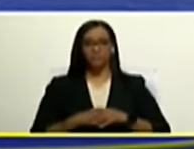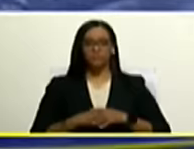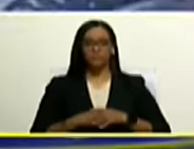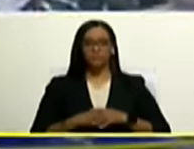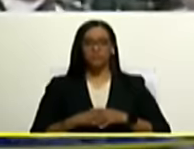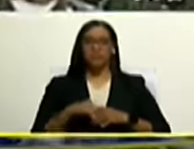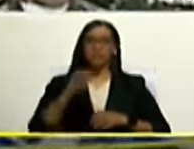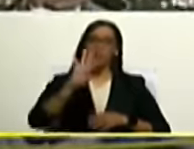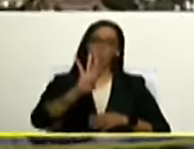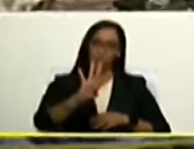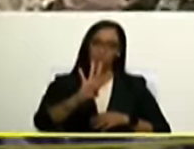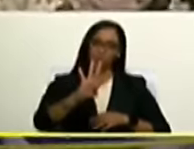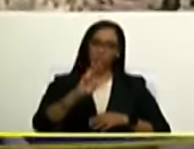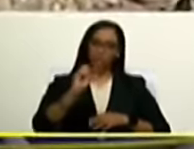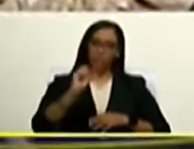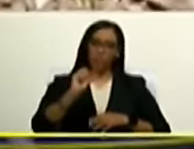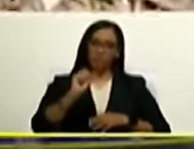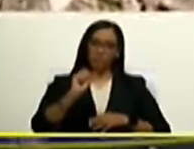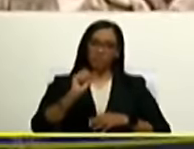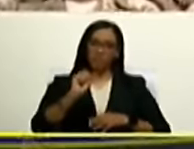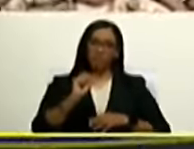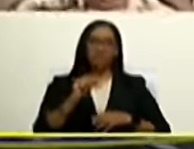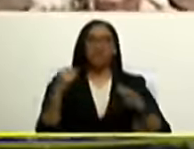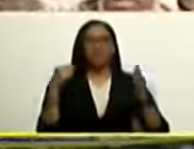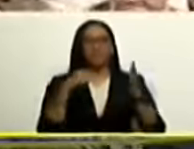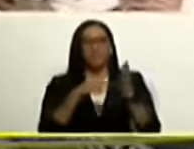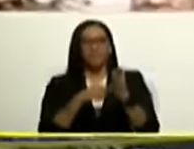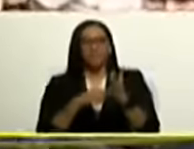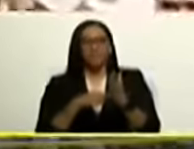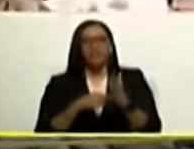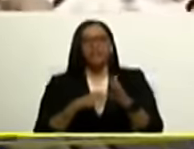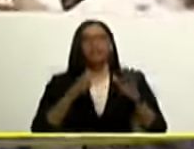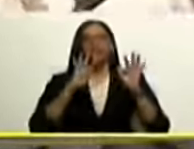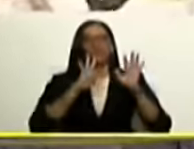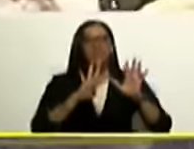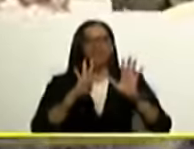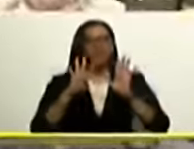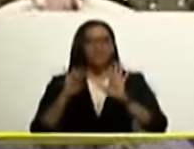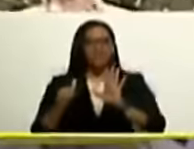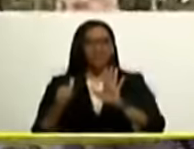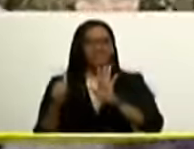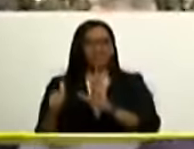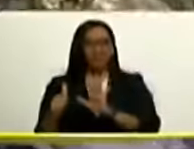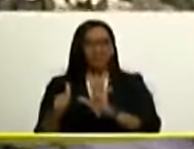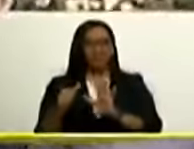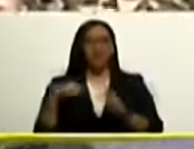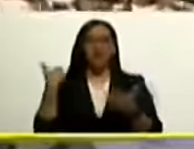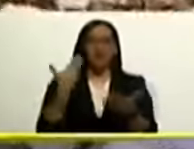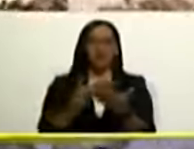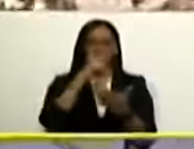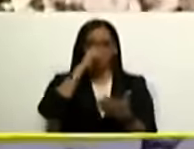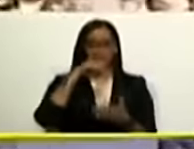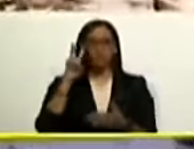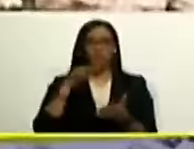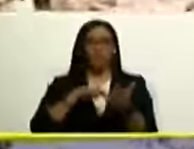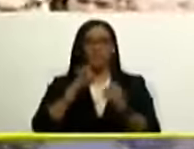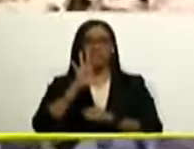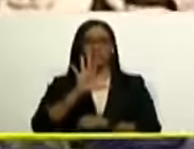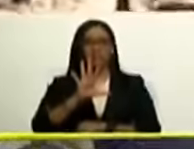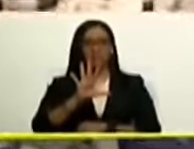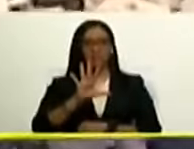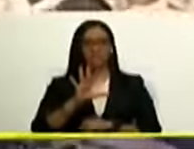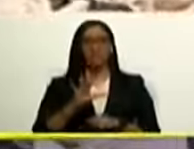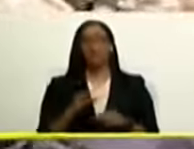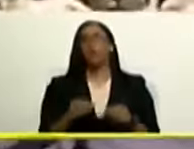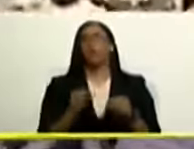Y un cuarto momento de 1966 al año 2015, momento